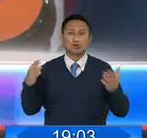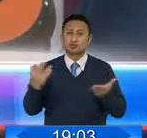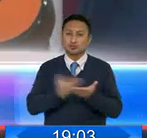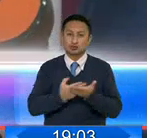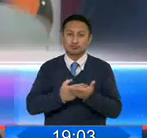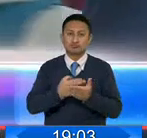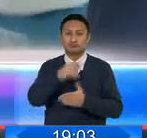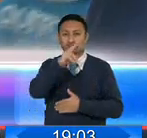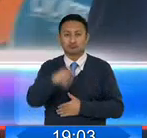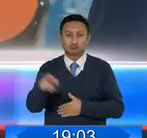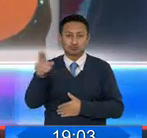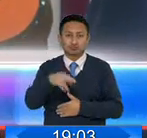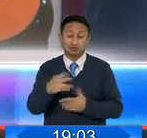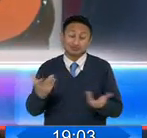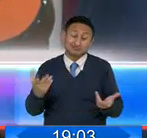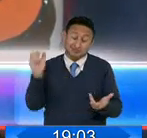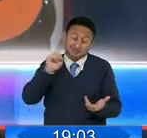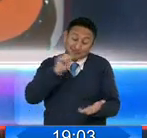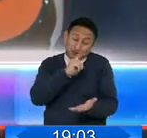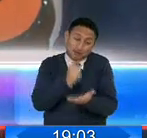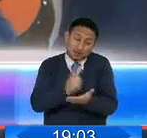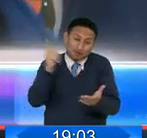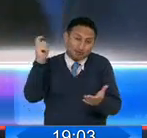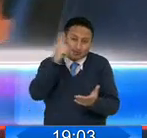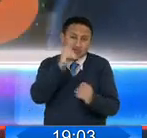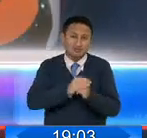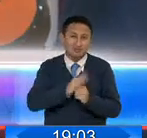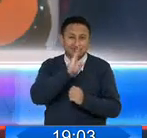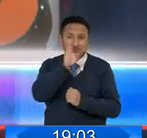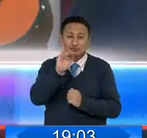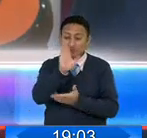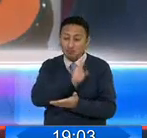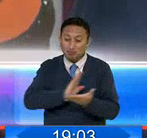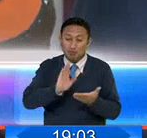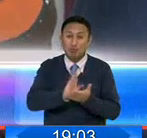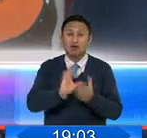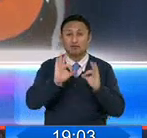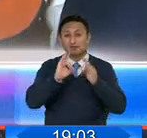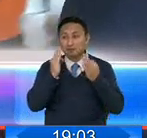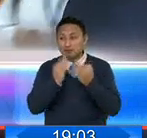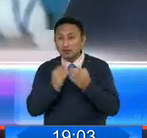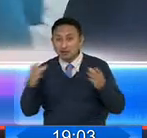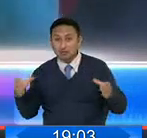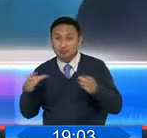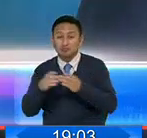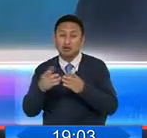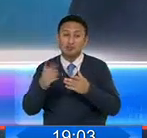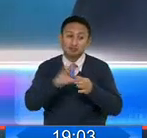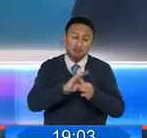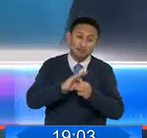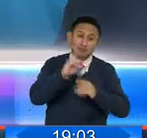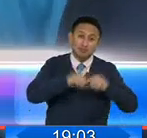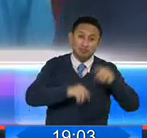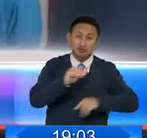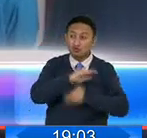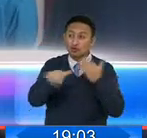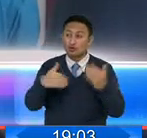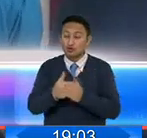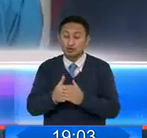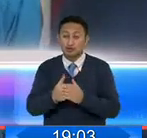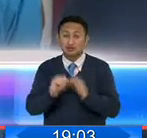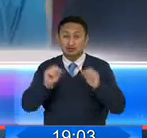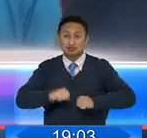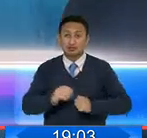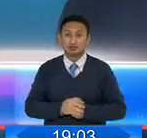costar porque siempre nos reunimos en el barrio, siempre nos reunimos con los compañeros, con los familiares, con los primos para hacer